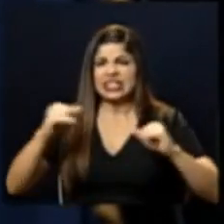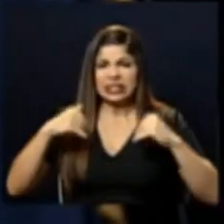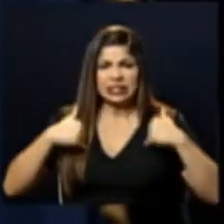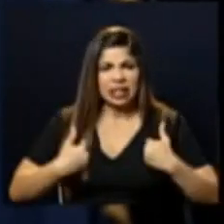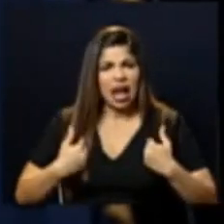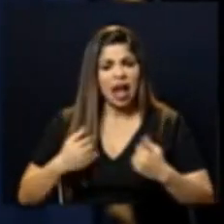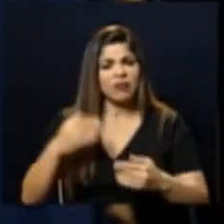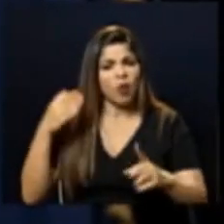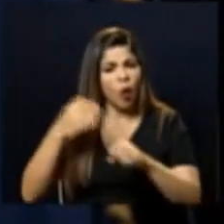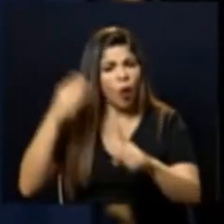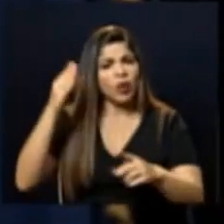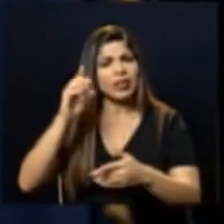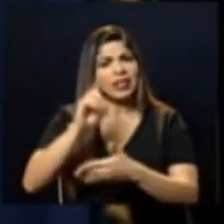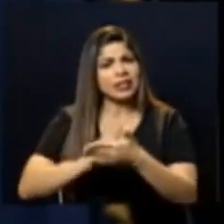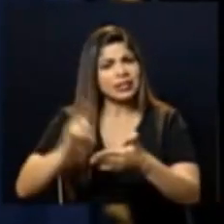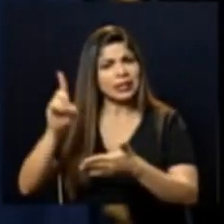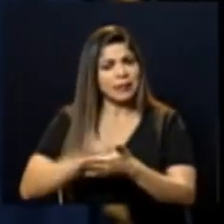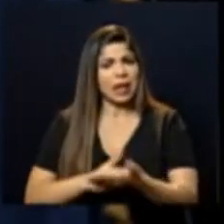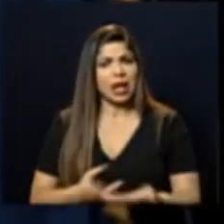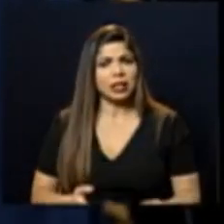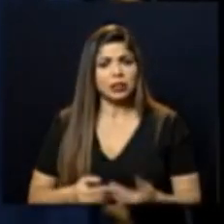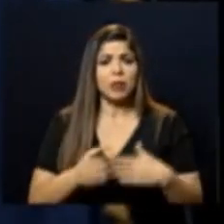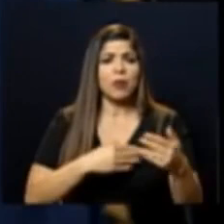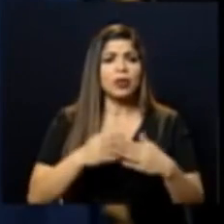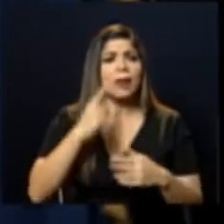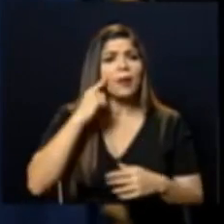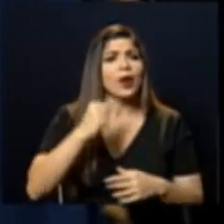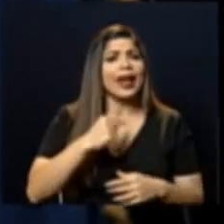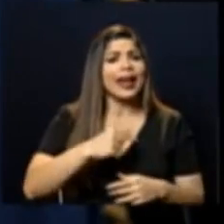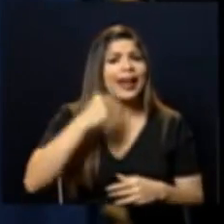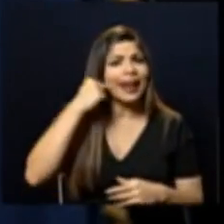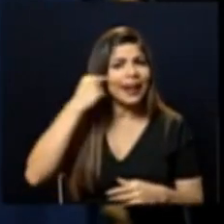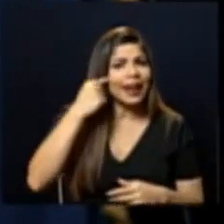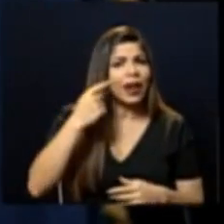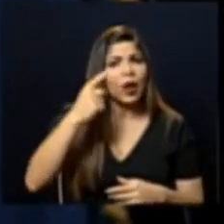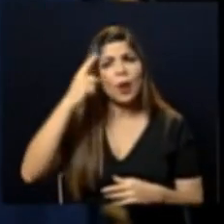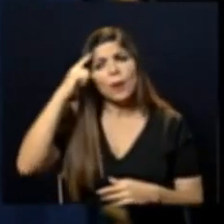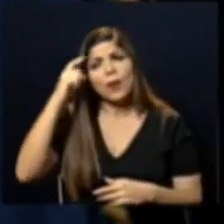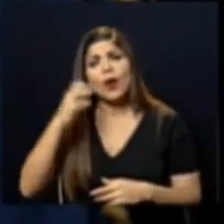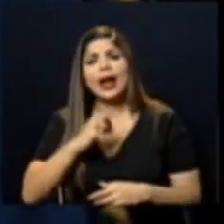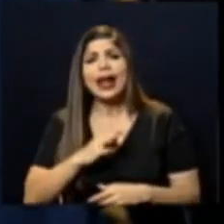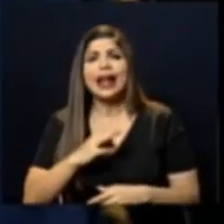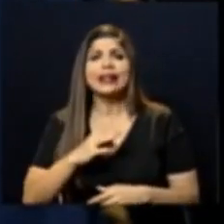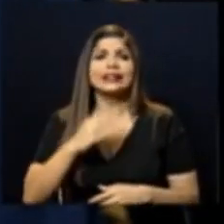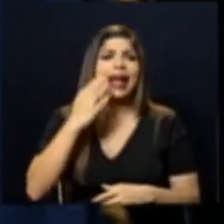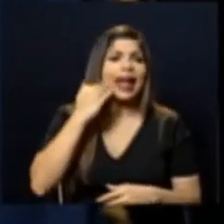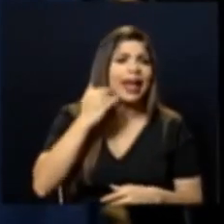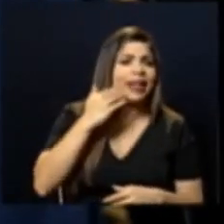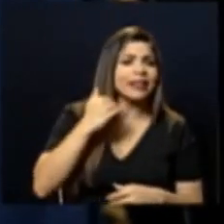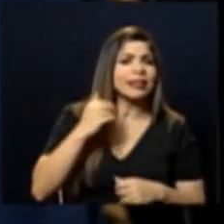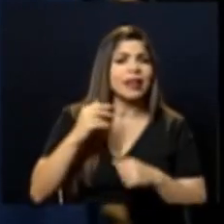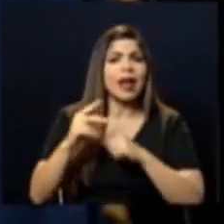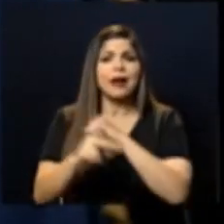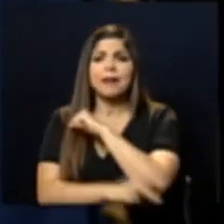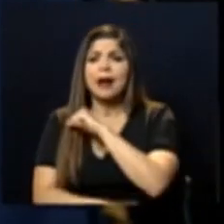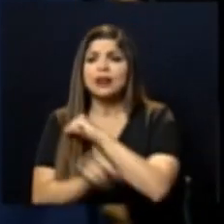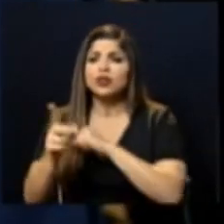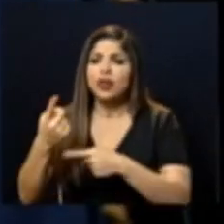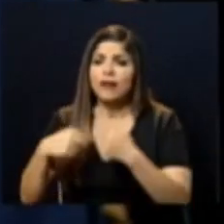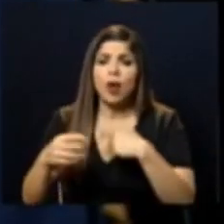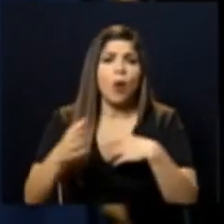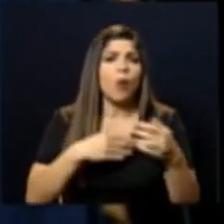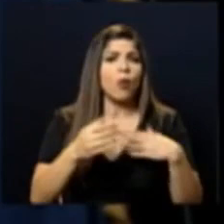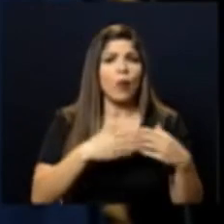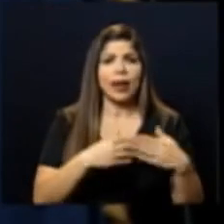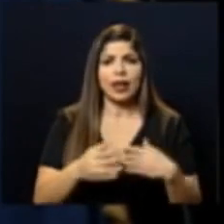la discriminación, sea por género, creencias, etnia, nacionalidad, cualquier